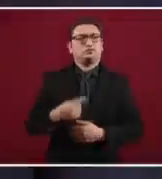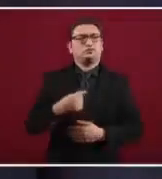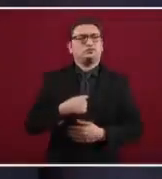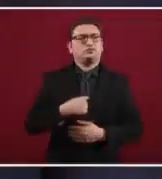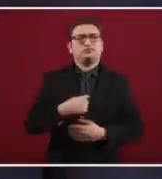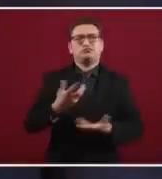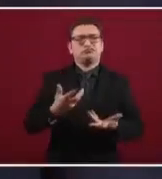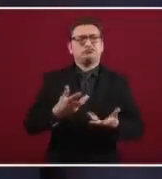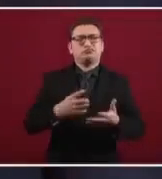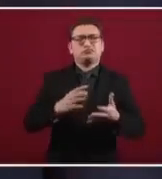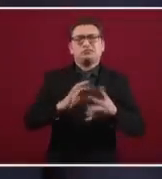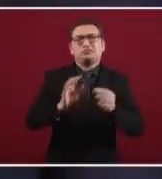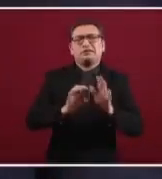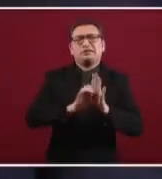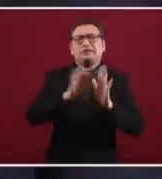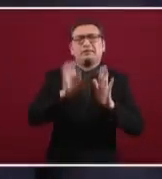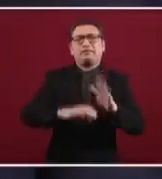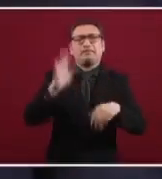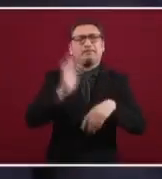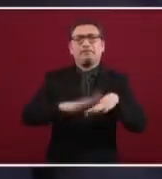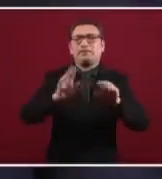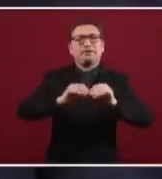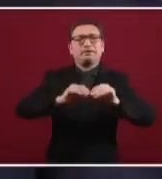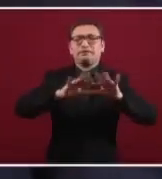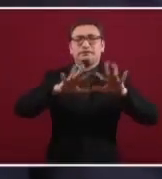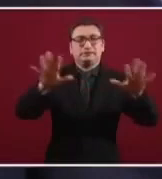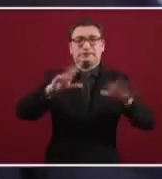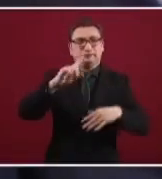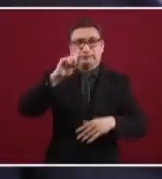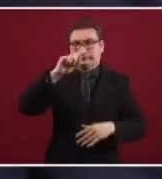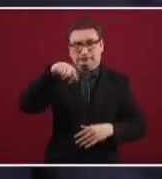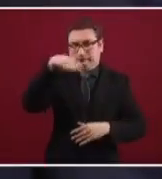claro de cómo no es fácil